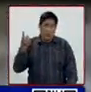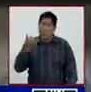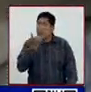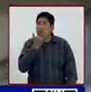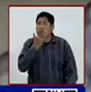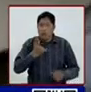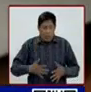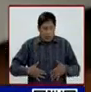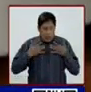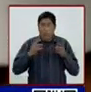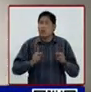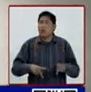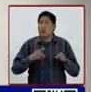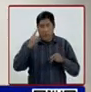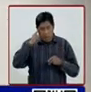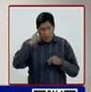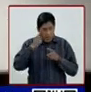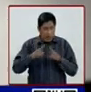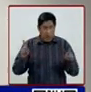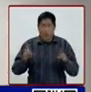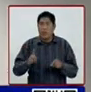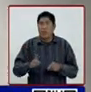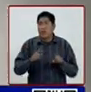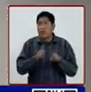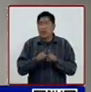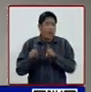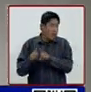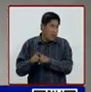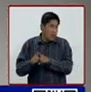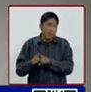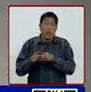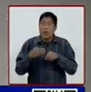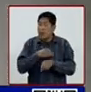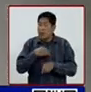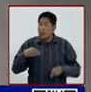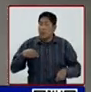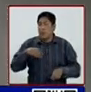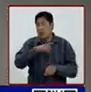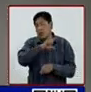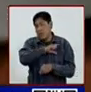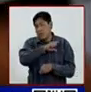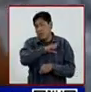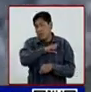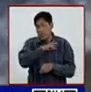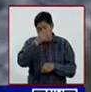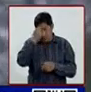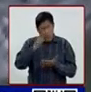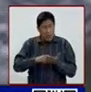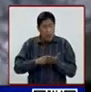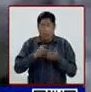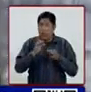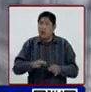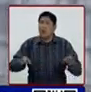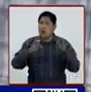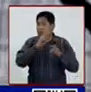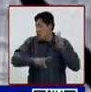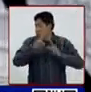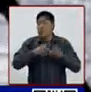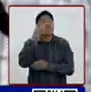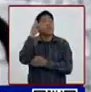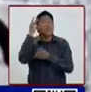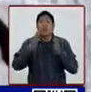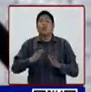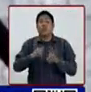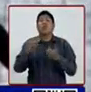ponen el riesgo la vida de las personas que piensan de manera diferente a ellos sino también de los miembros de la policía boliviana es por eso que importante que el pueblo boliviano conozca